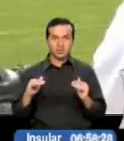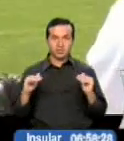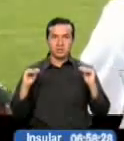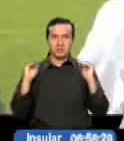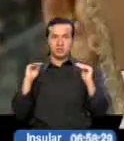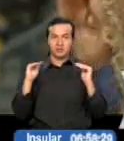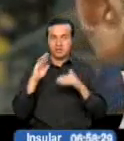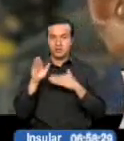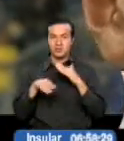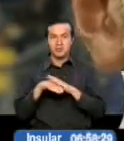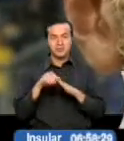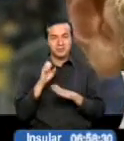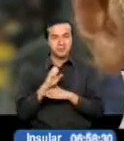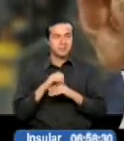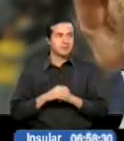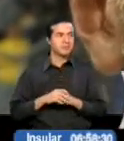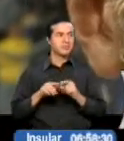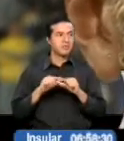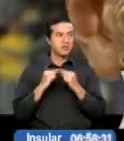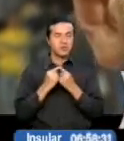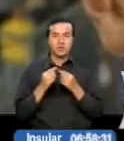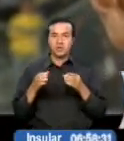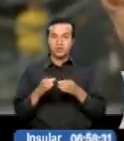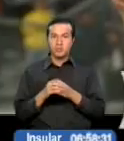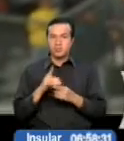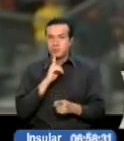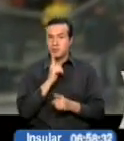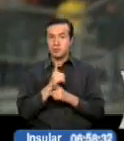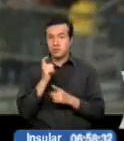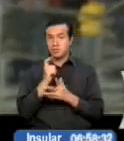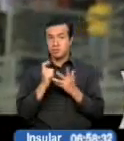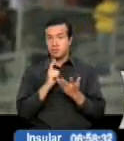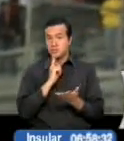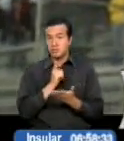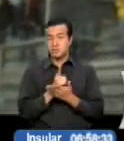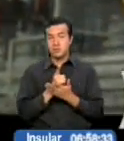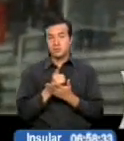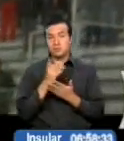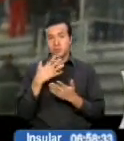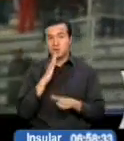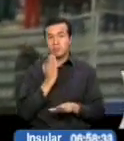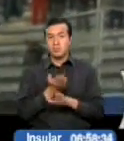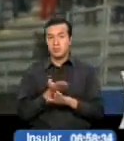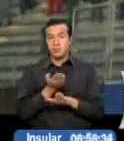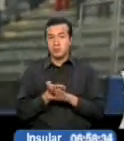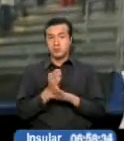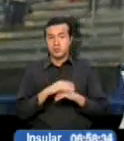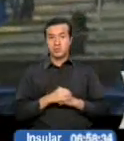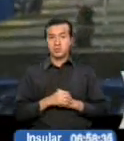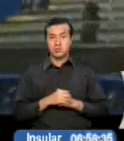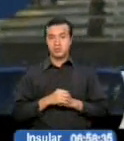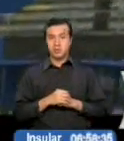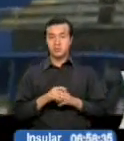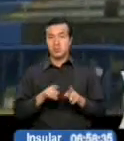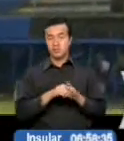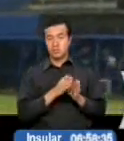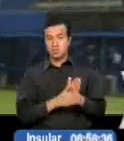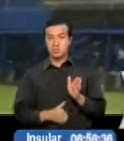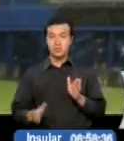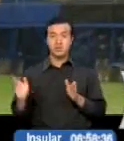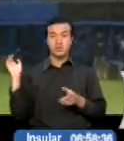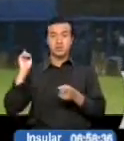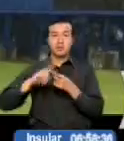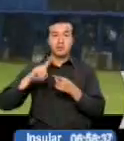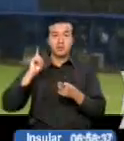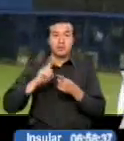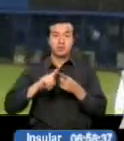del fútbol ecuatoriano? Este grupo lo merecía porque nos propusimos eso desde que empezó el campeonato